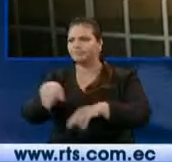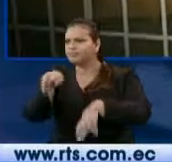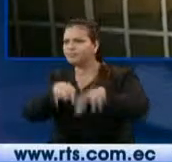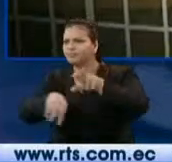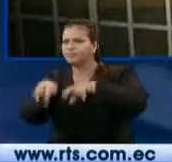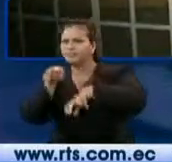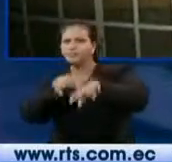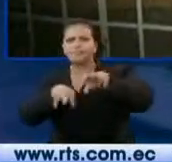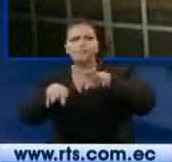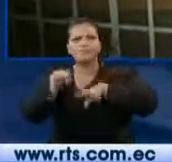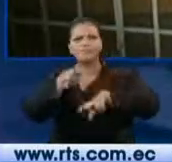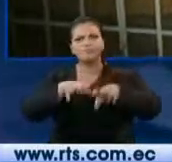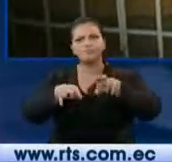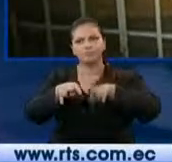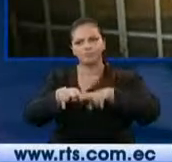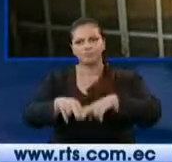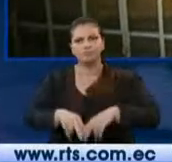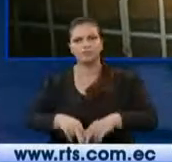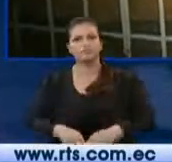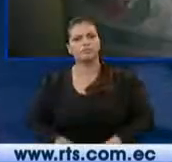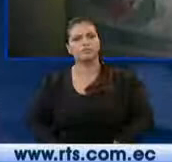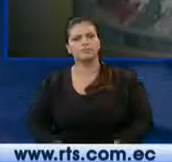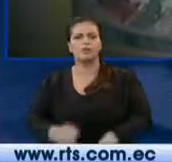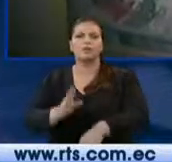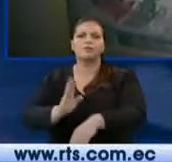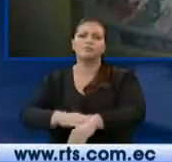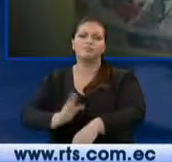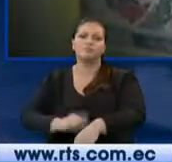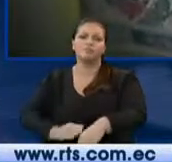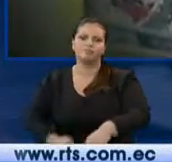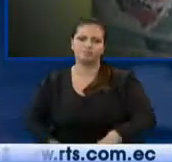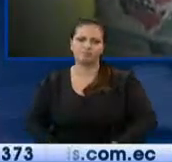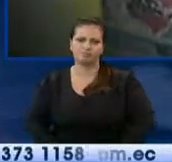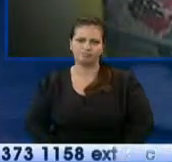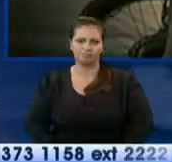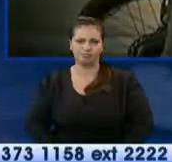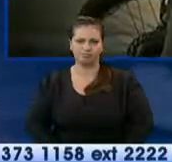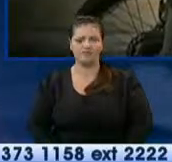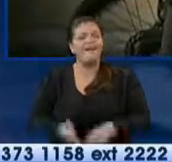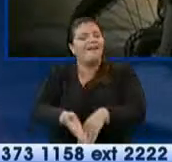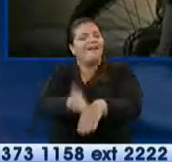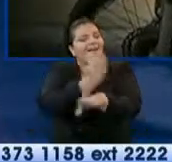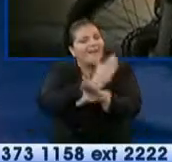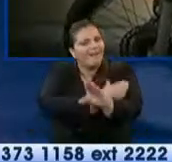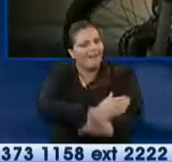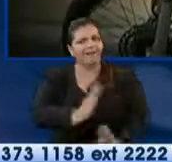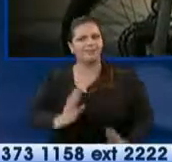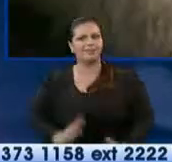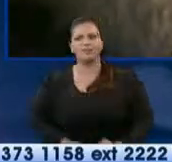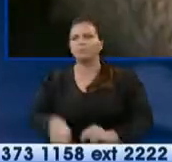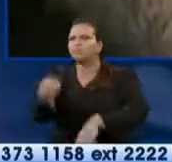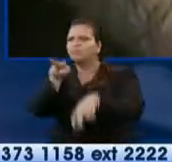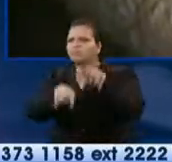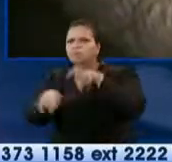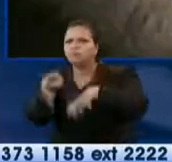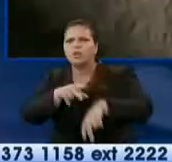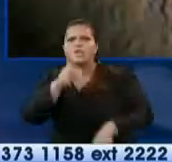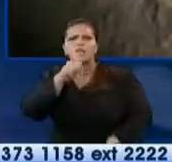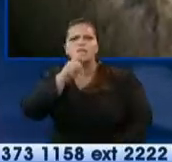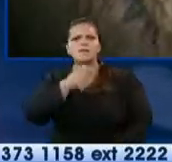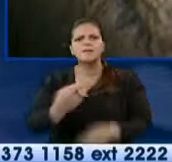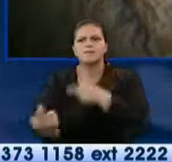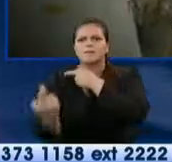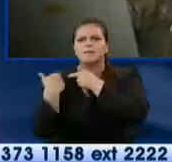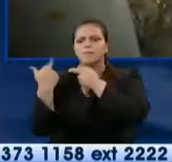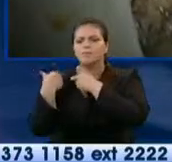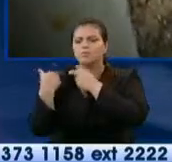que hagan una supervisión constante para verificar ¿Quiénes están operando de forma